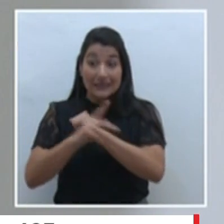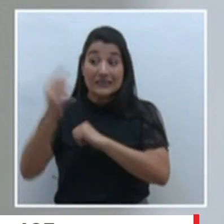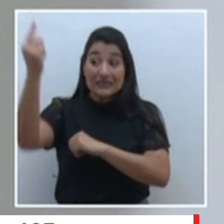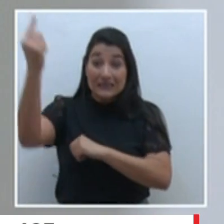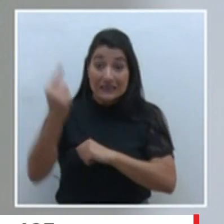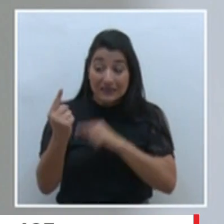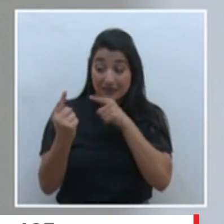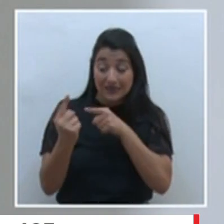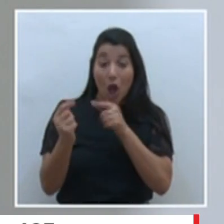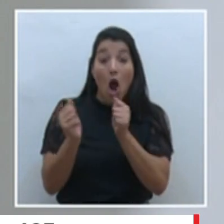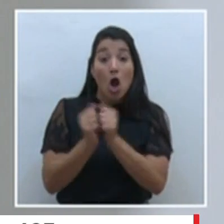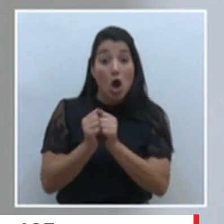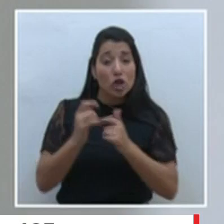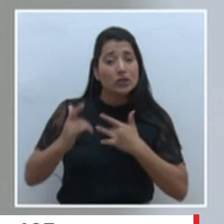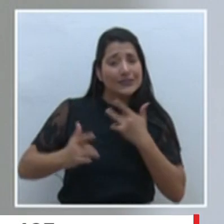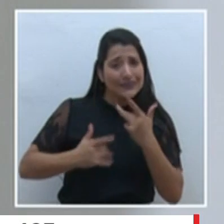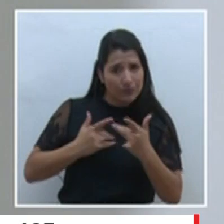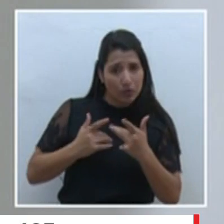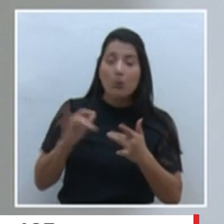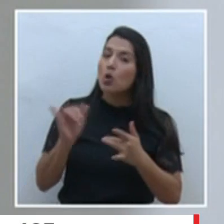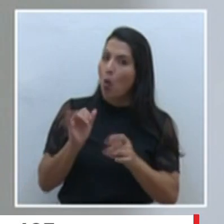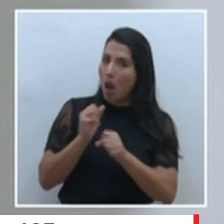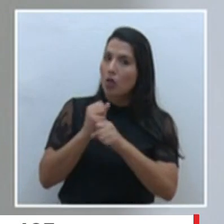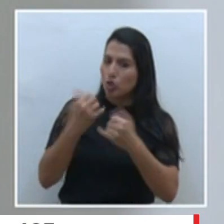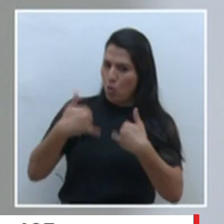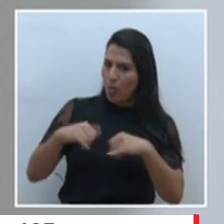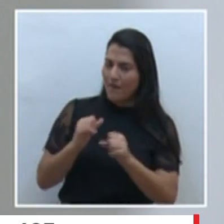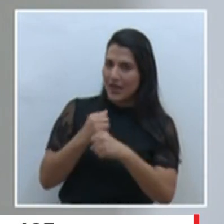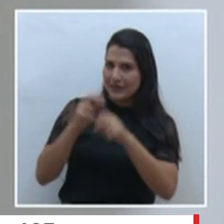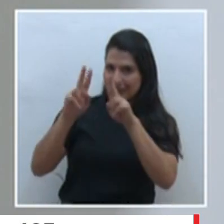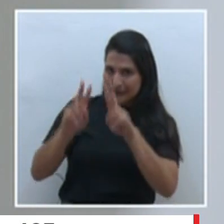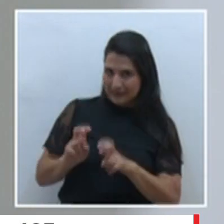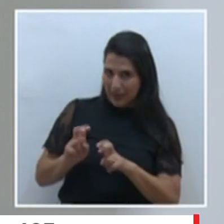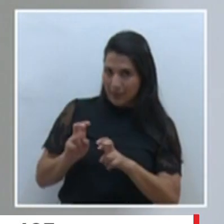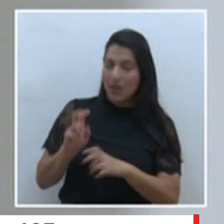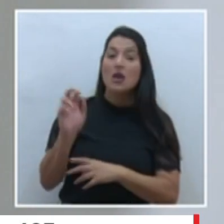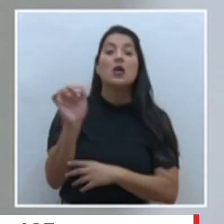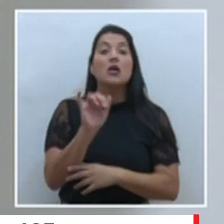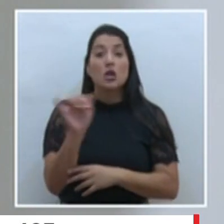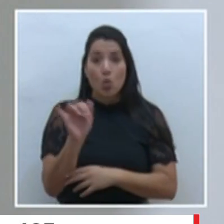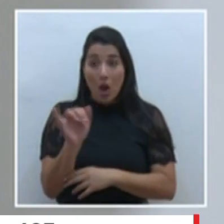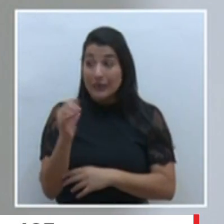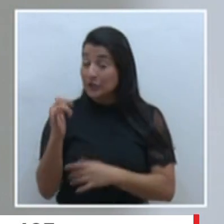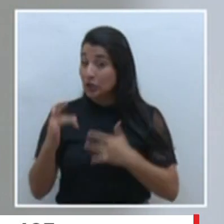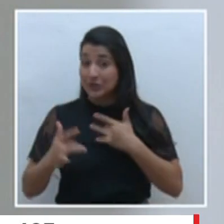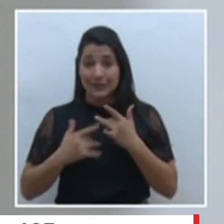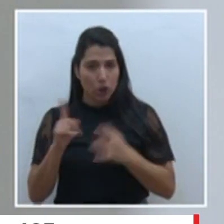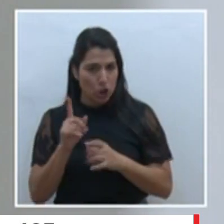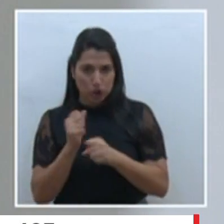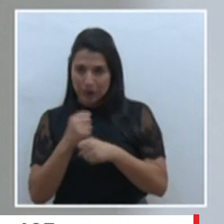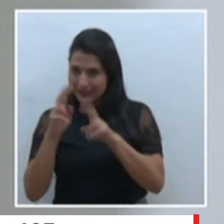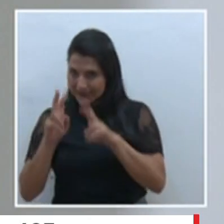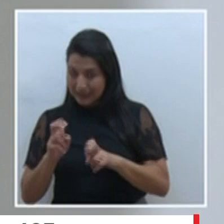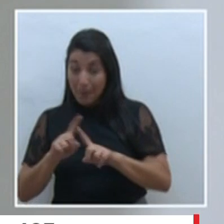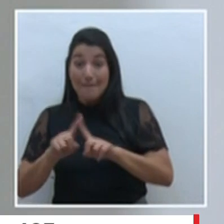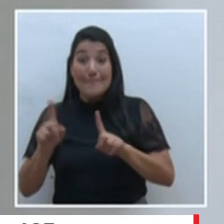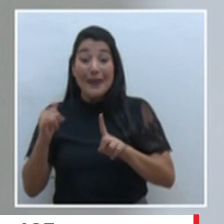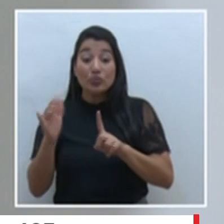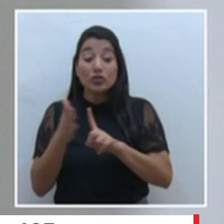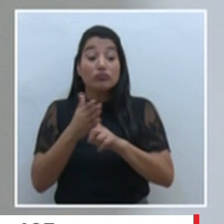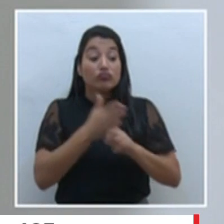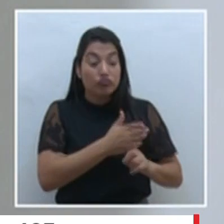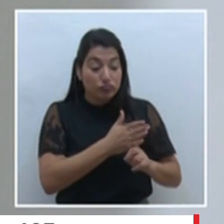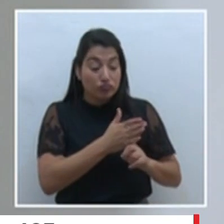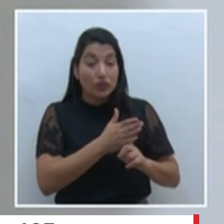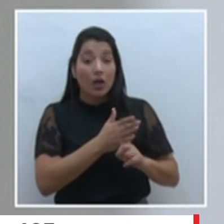sigue haciendo las pruebas. Igual, si en el tiempo de los 14 días que están en periodo de aislamiento tienen síntomas, también